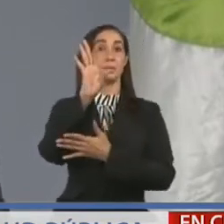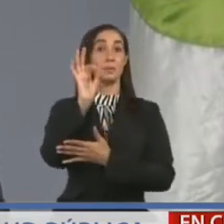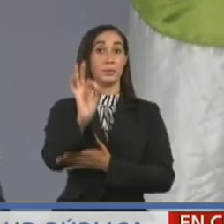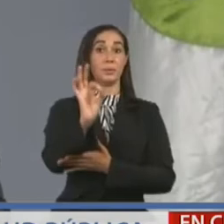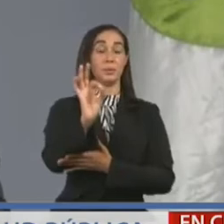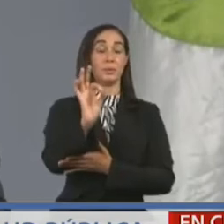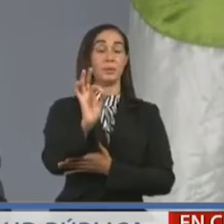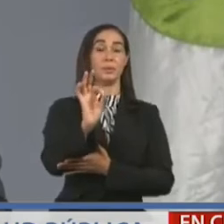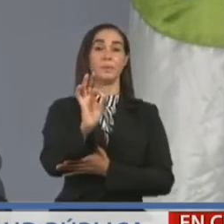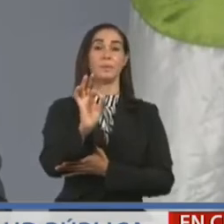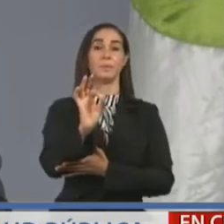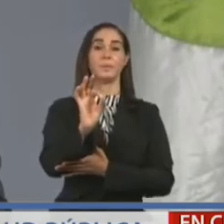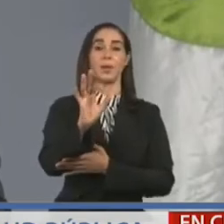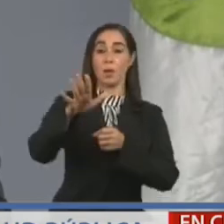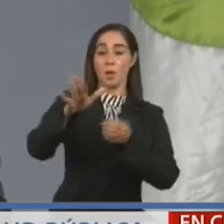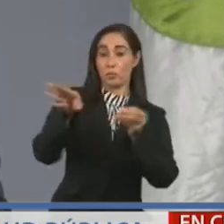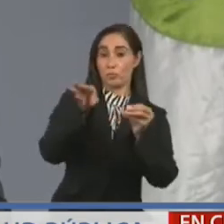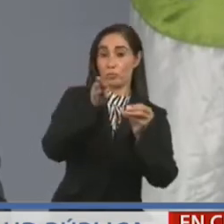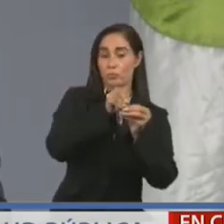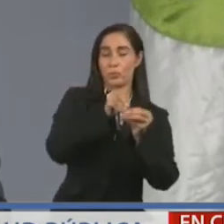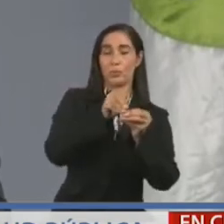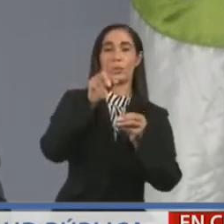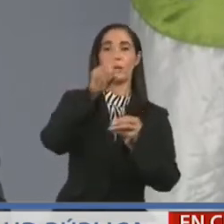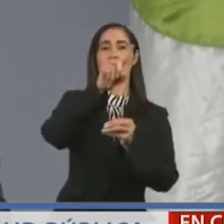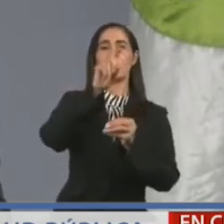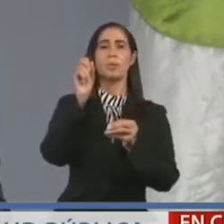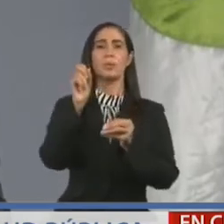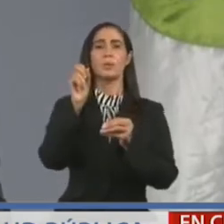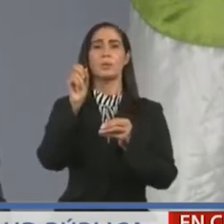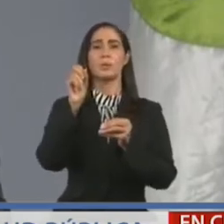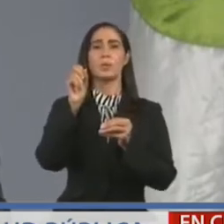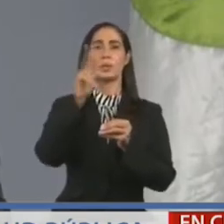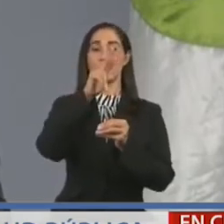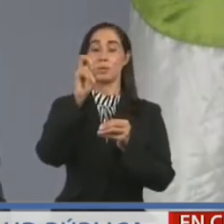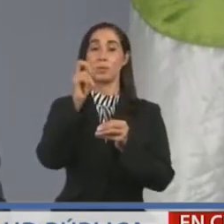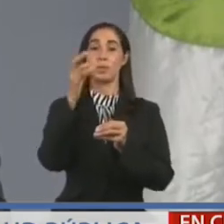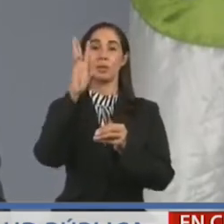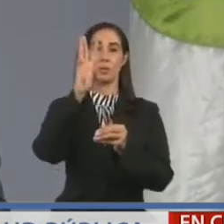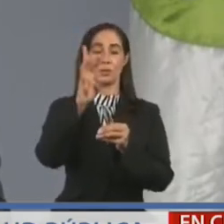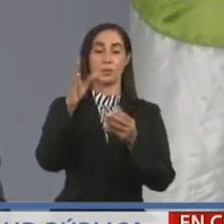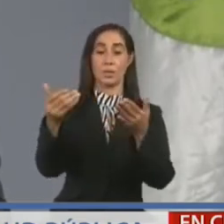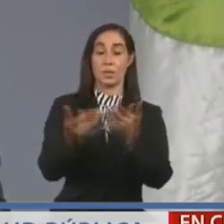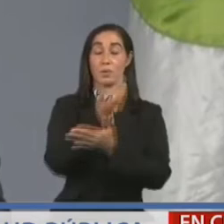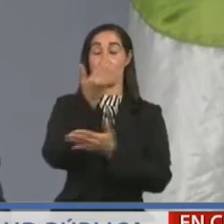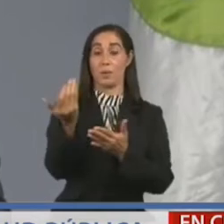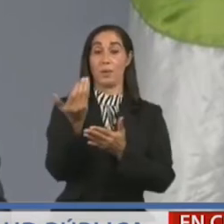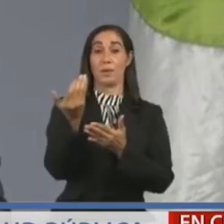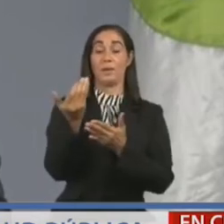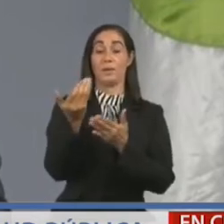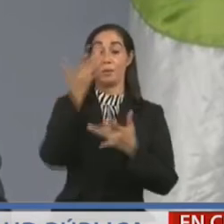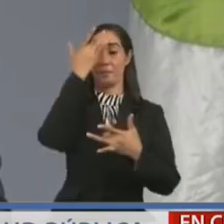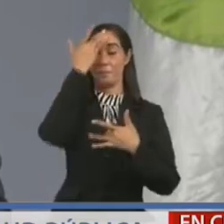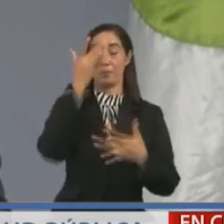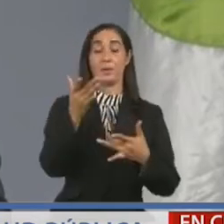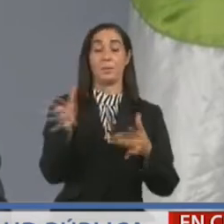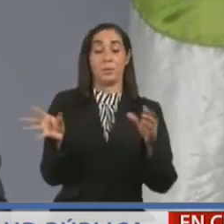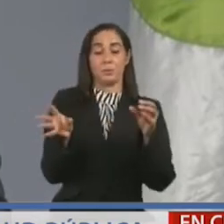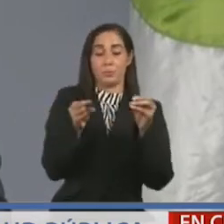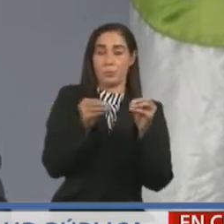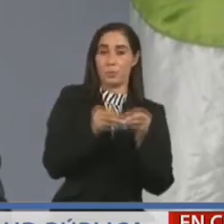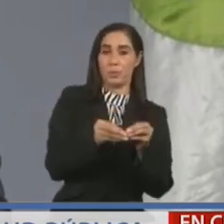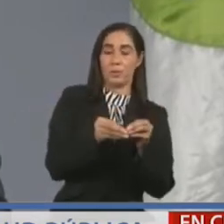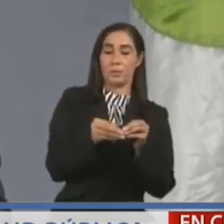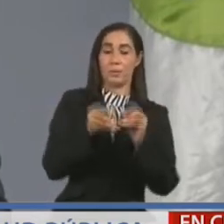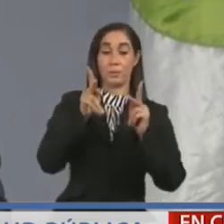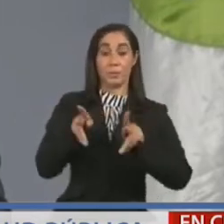5.749, con un total de 206 casos nuevos registrados y el acumulado